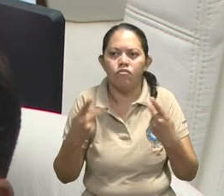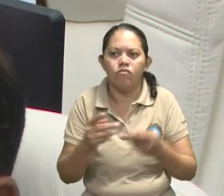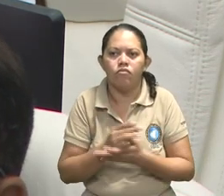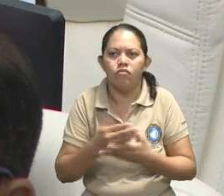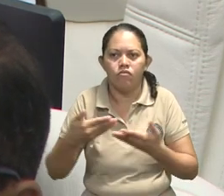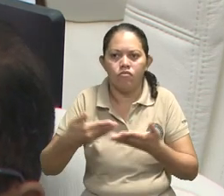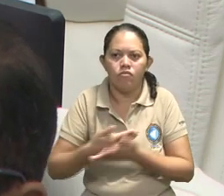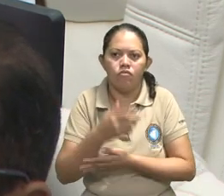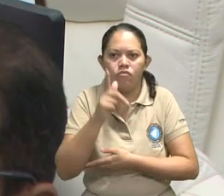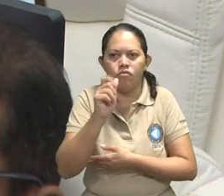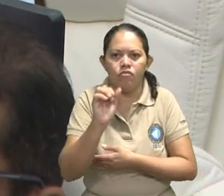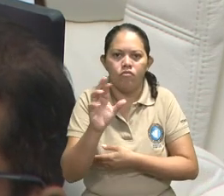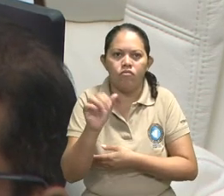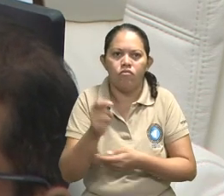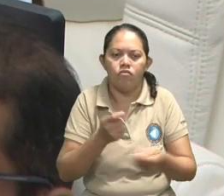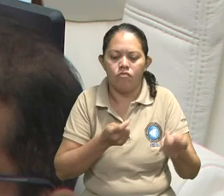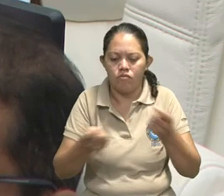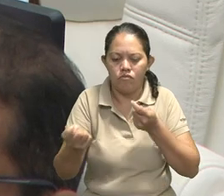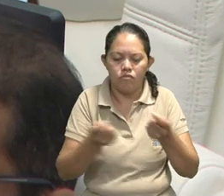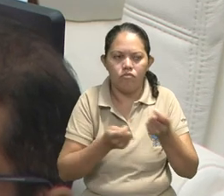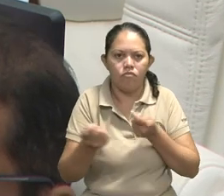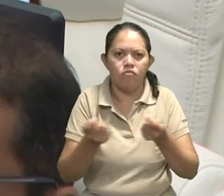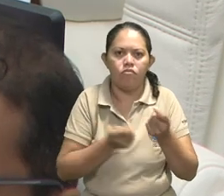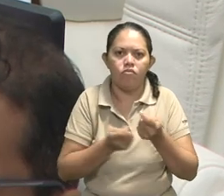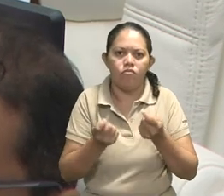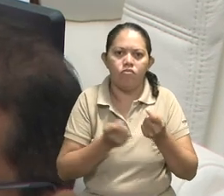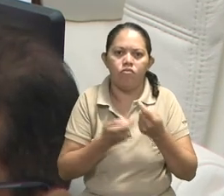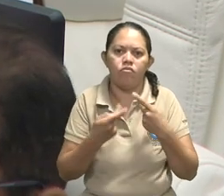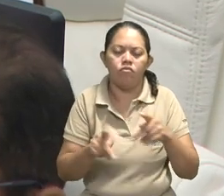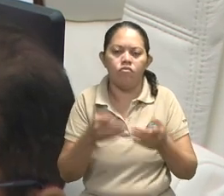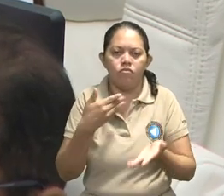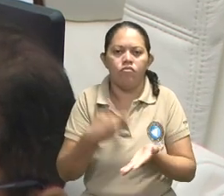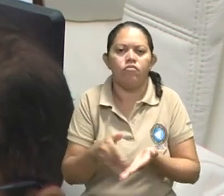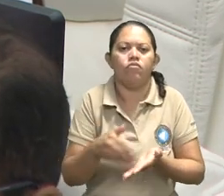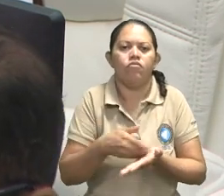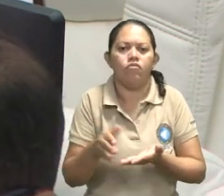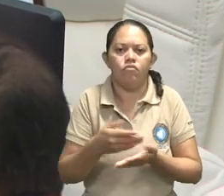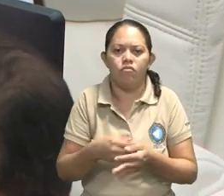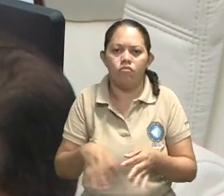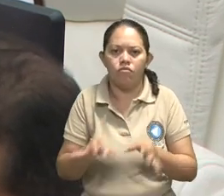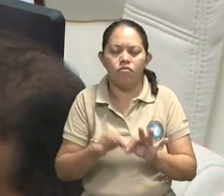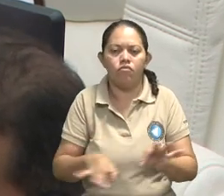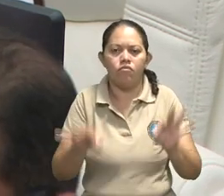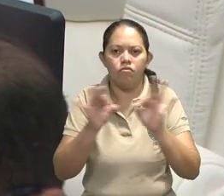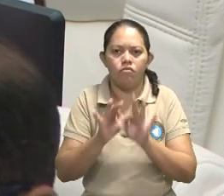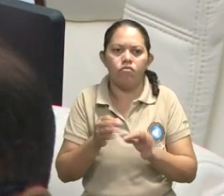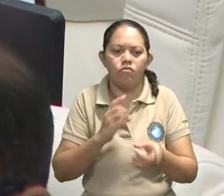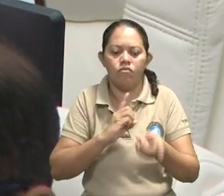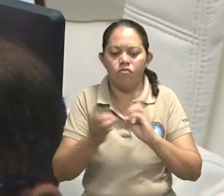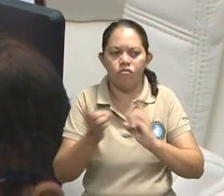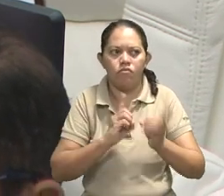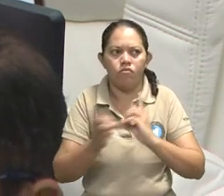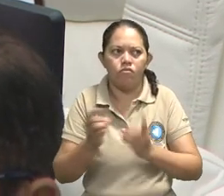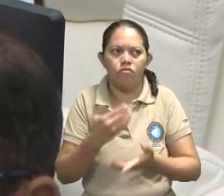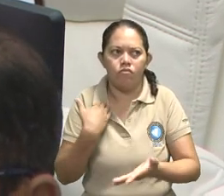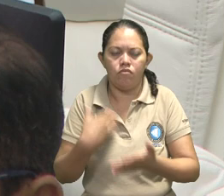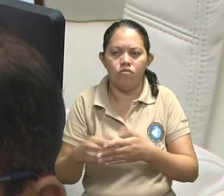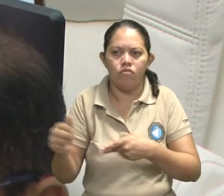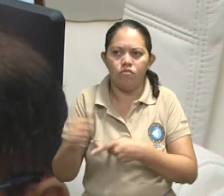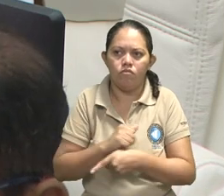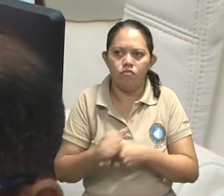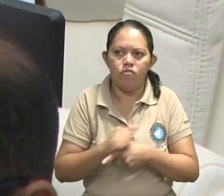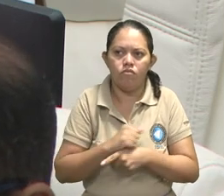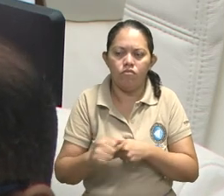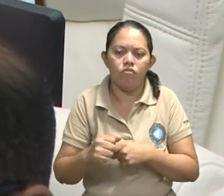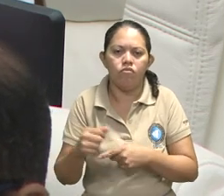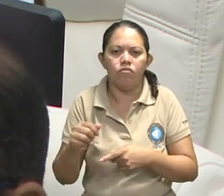la modernización del marco regulatorio que las rige para facilitar inversiones, generar competencia, agilizar trámites